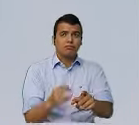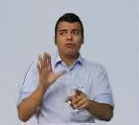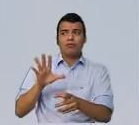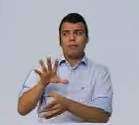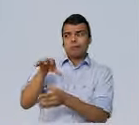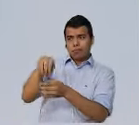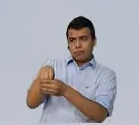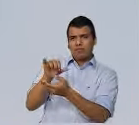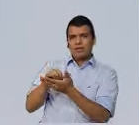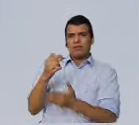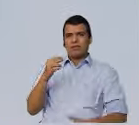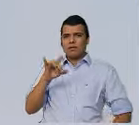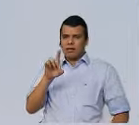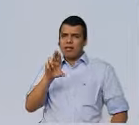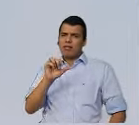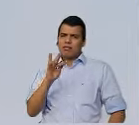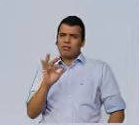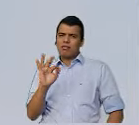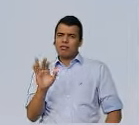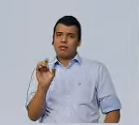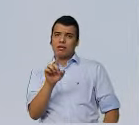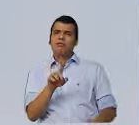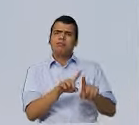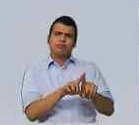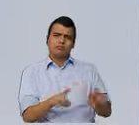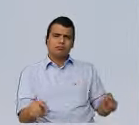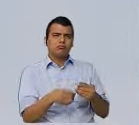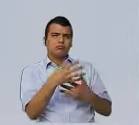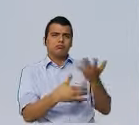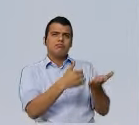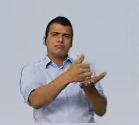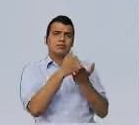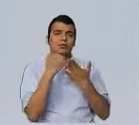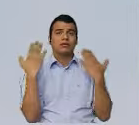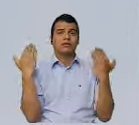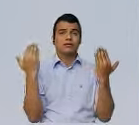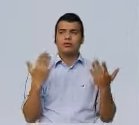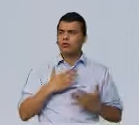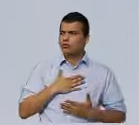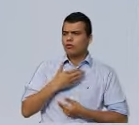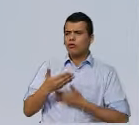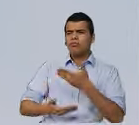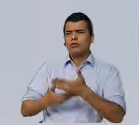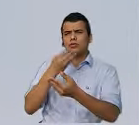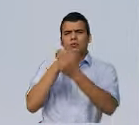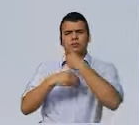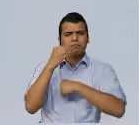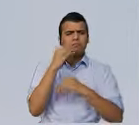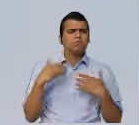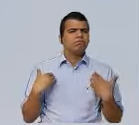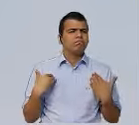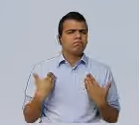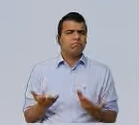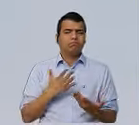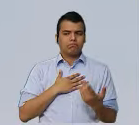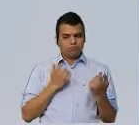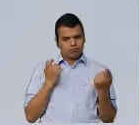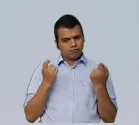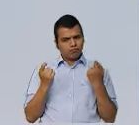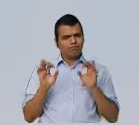hidratos de carbono. En cuanto a dieta, pues se recomienda siempre una dieta balanceada,